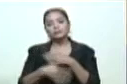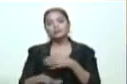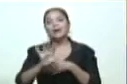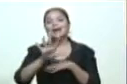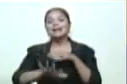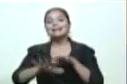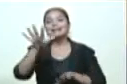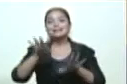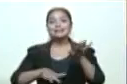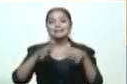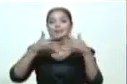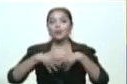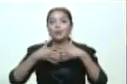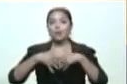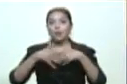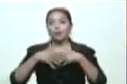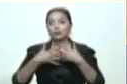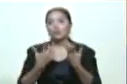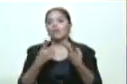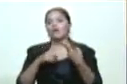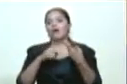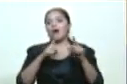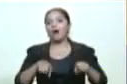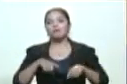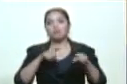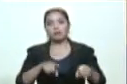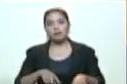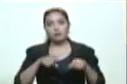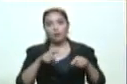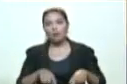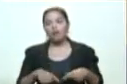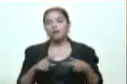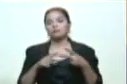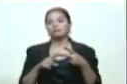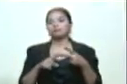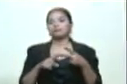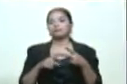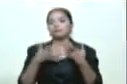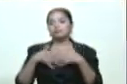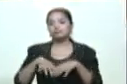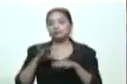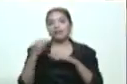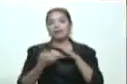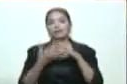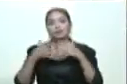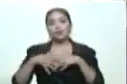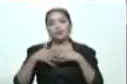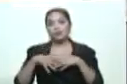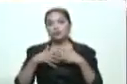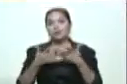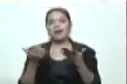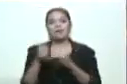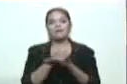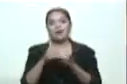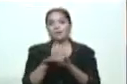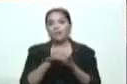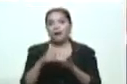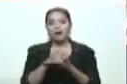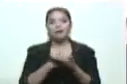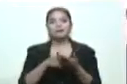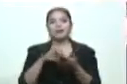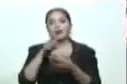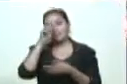motores, a partir del motor agrícola, a partir del motor industrial, del motor farmacéutico, de la